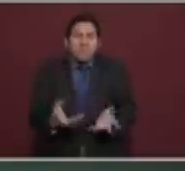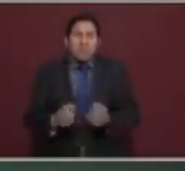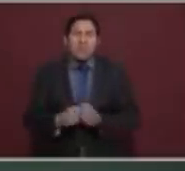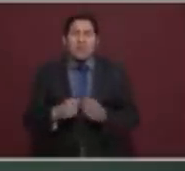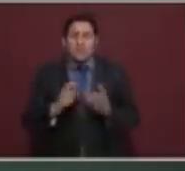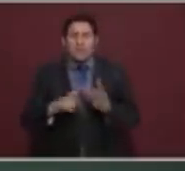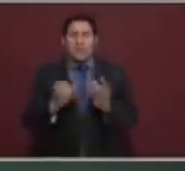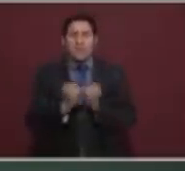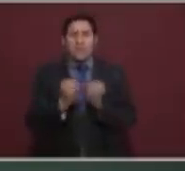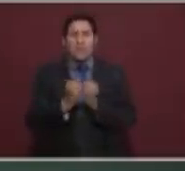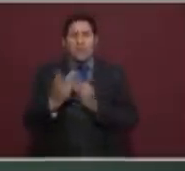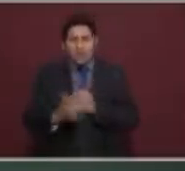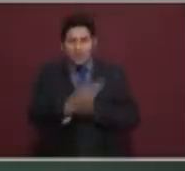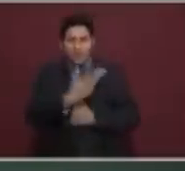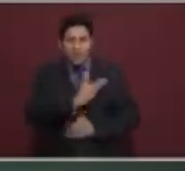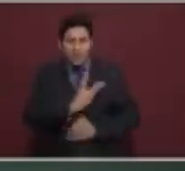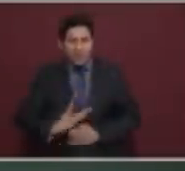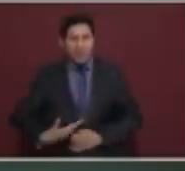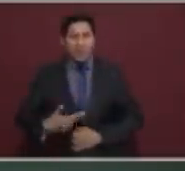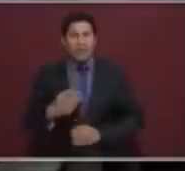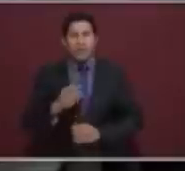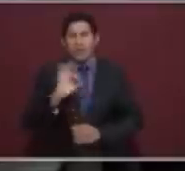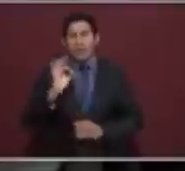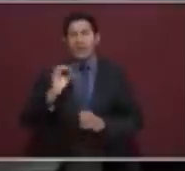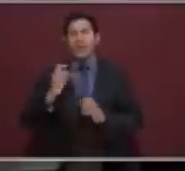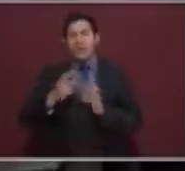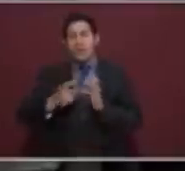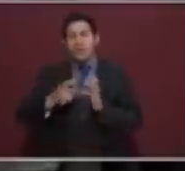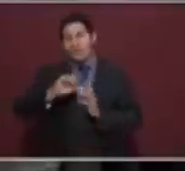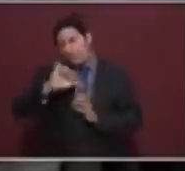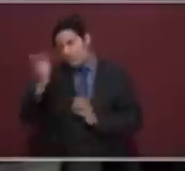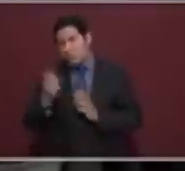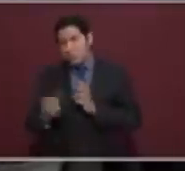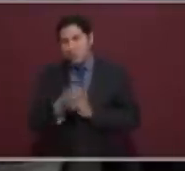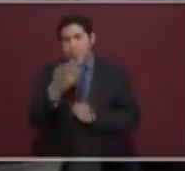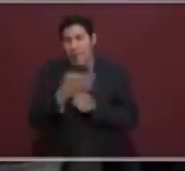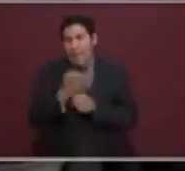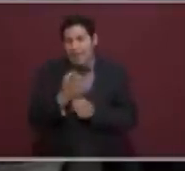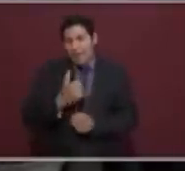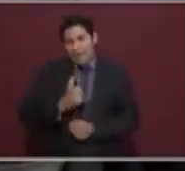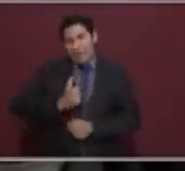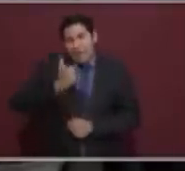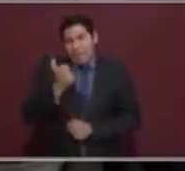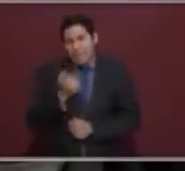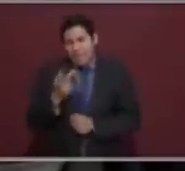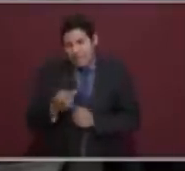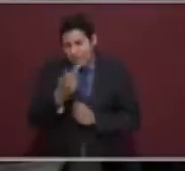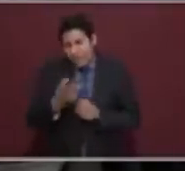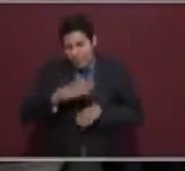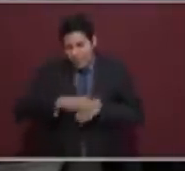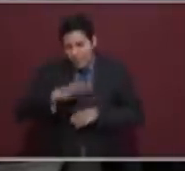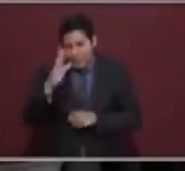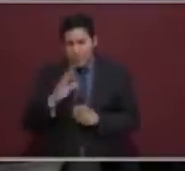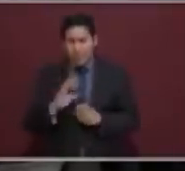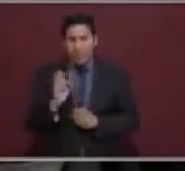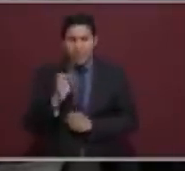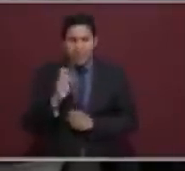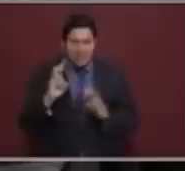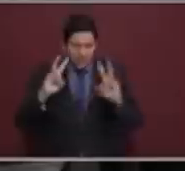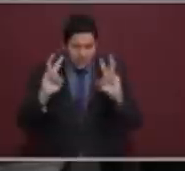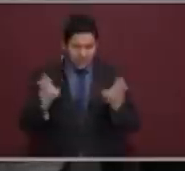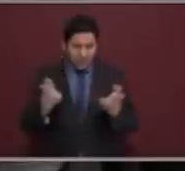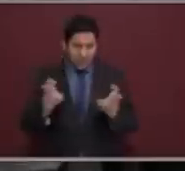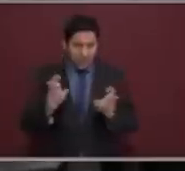una ronda después sobre otros temas pero quisiera y me pregunta si me la responden más adelante sobre el tema de